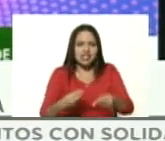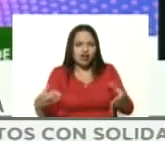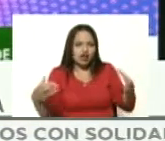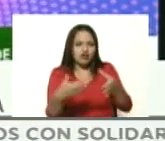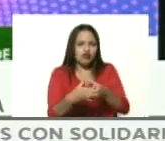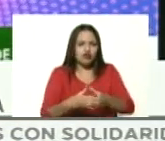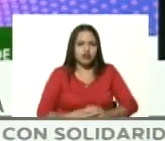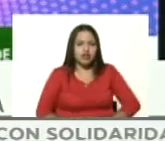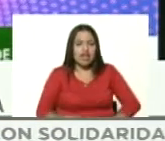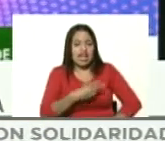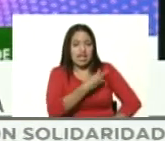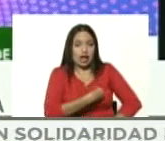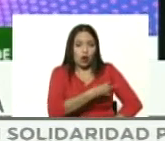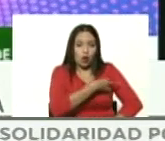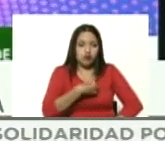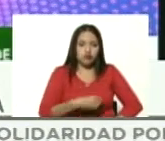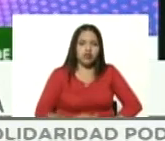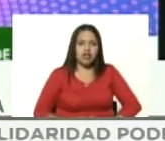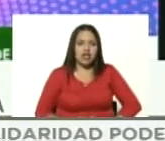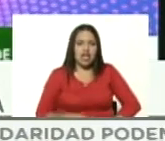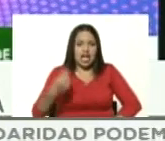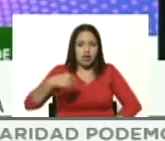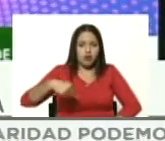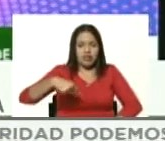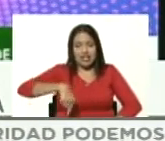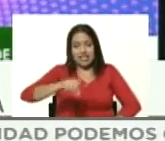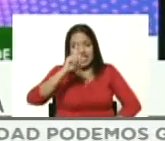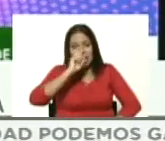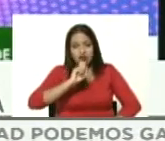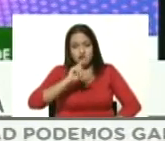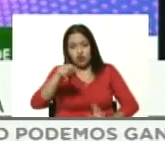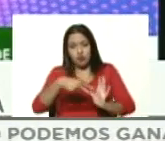Escocia, en noviembre de este año 2021.